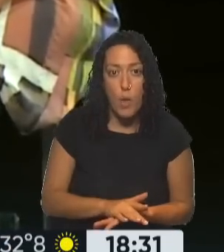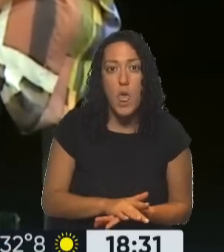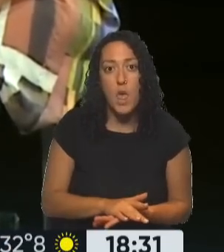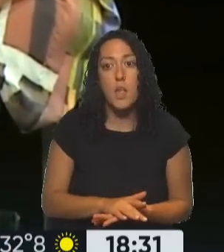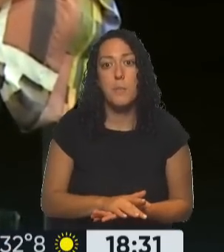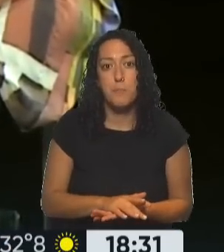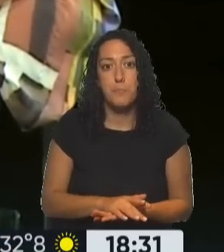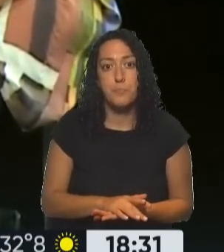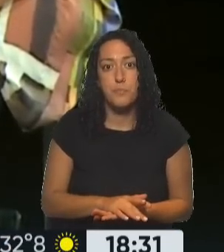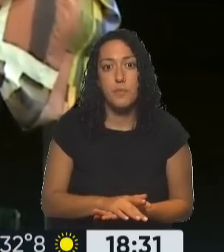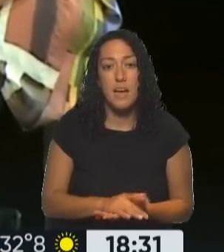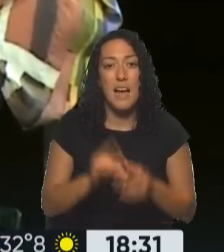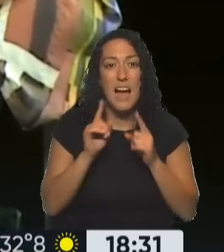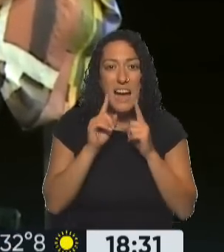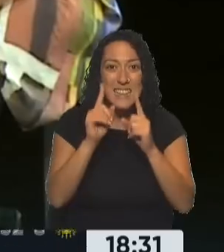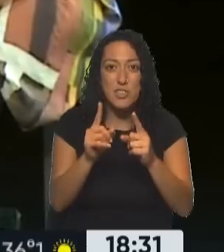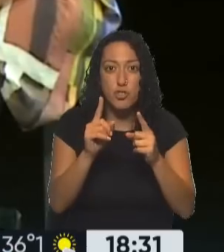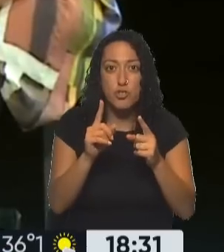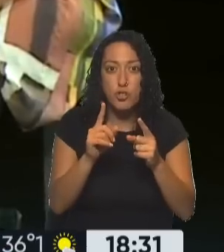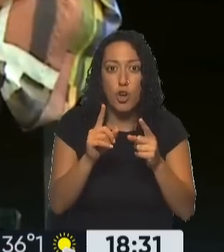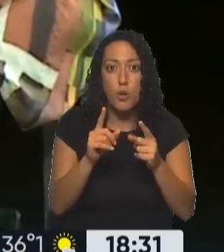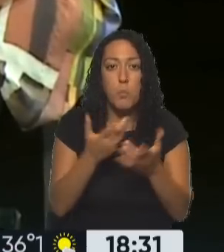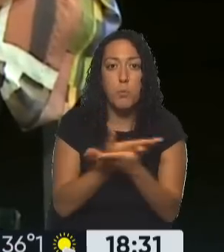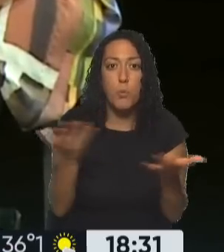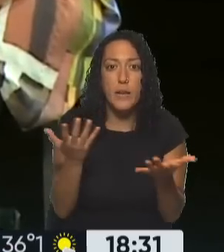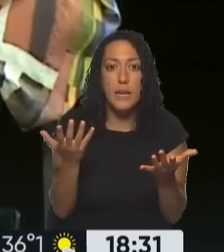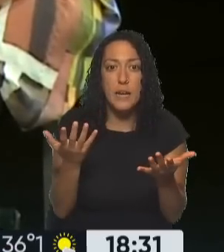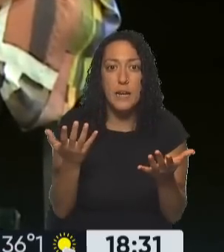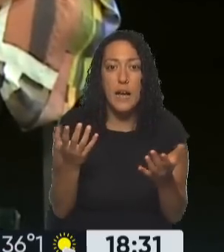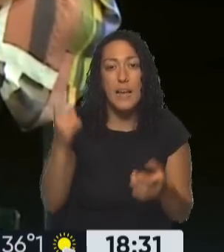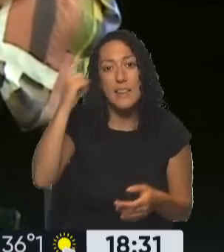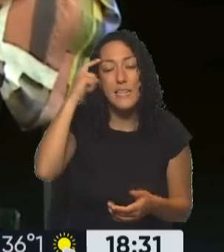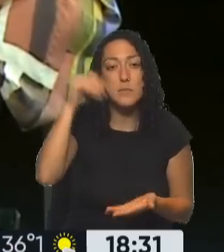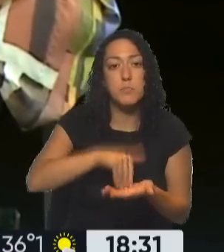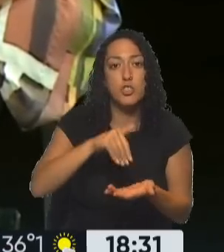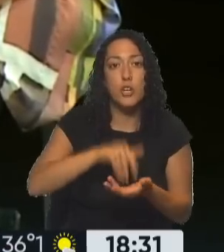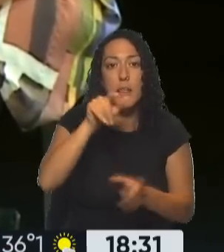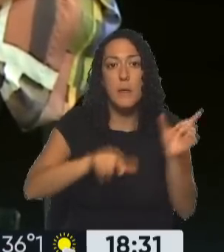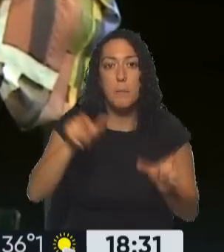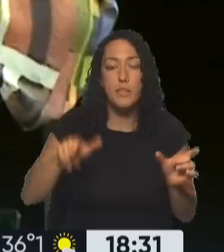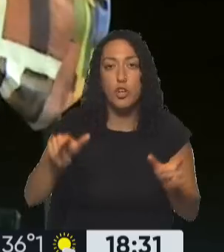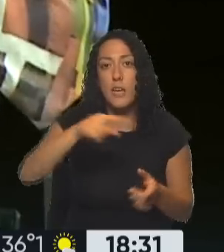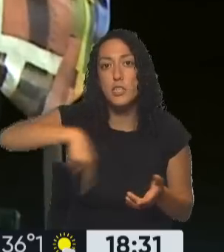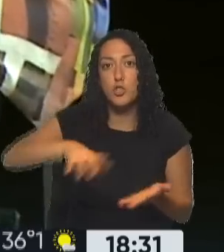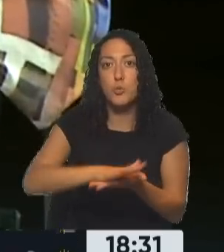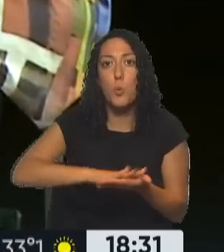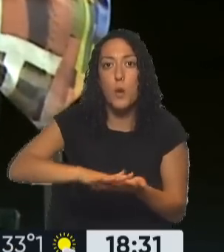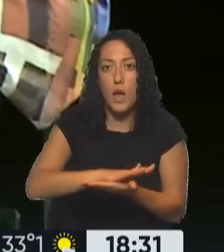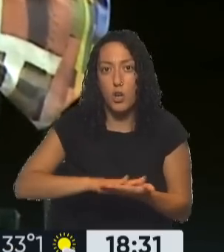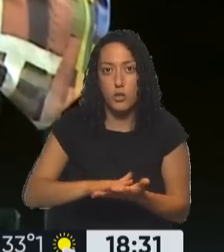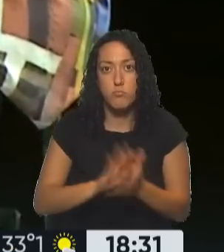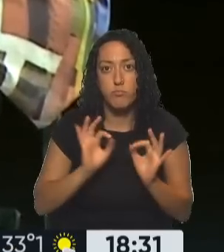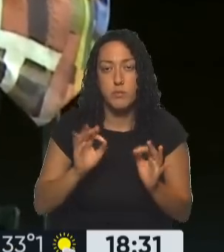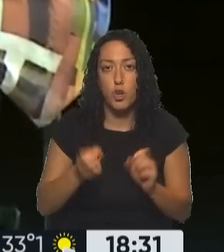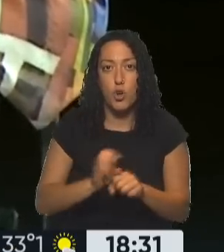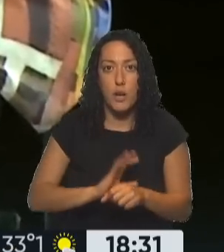es que fueron atendidos por la salud pública 10 millones de personas que se curaron en la salud pública.